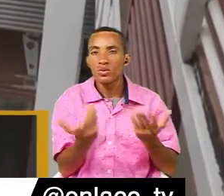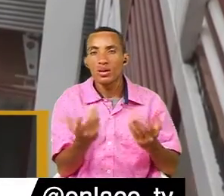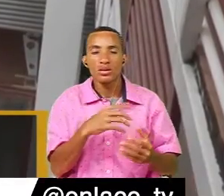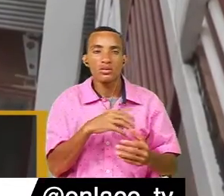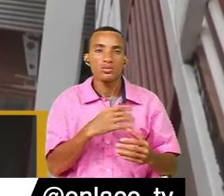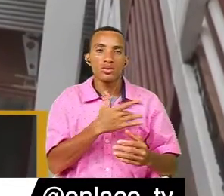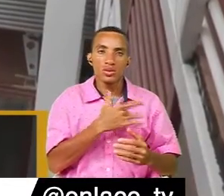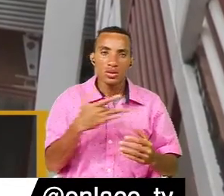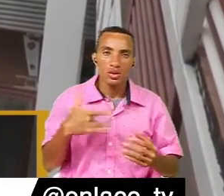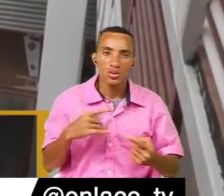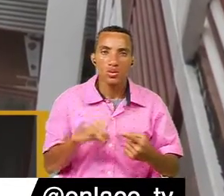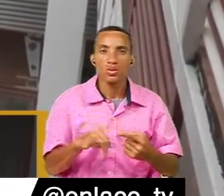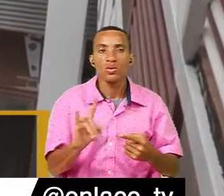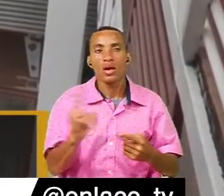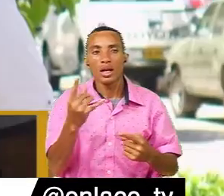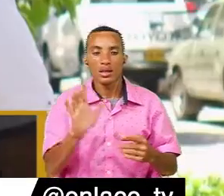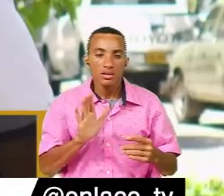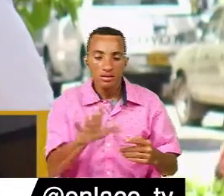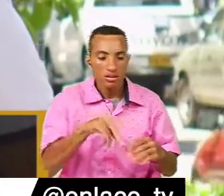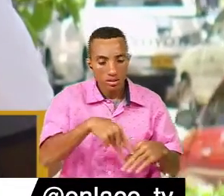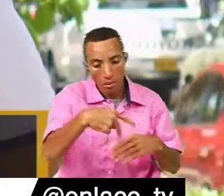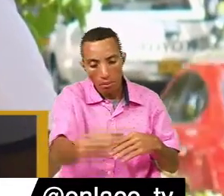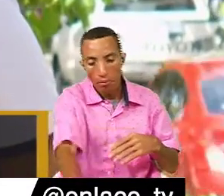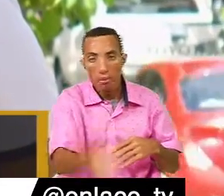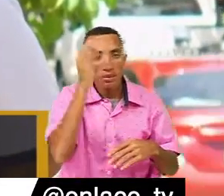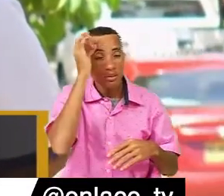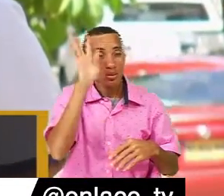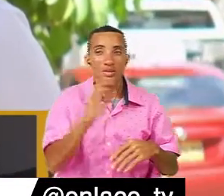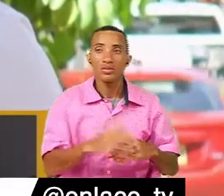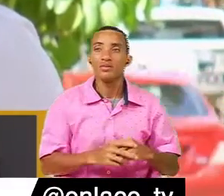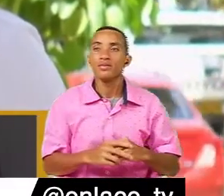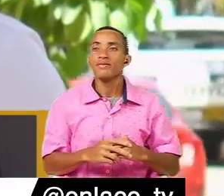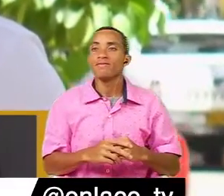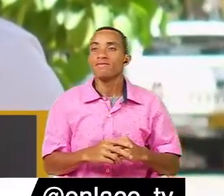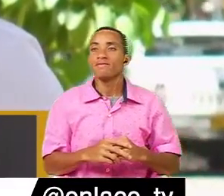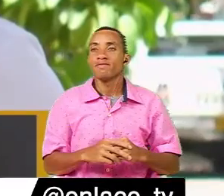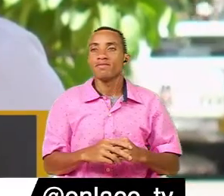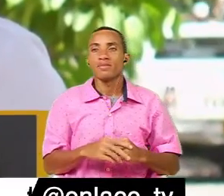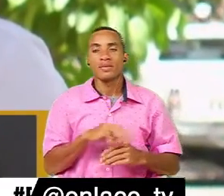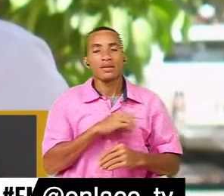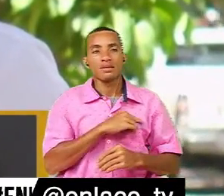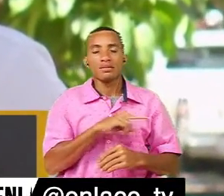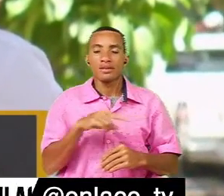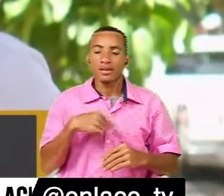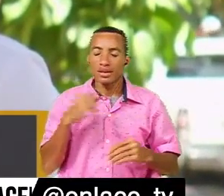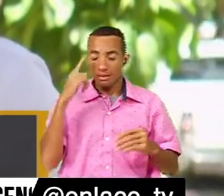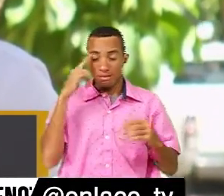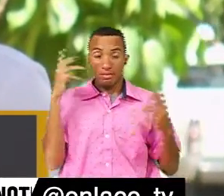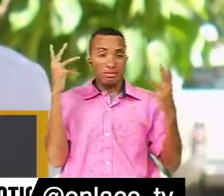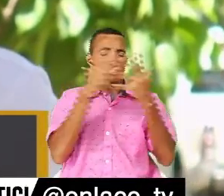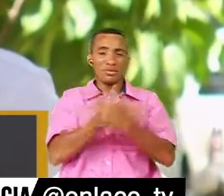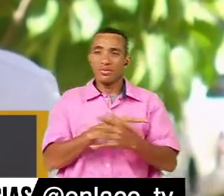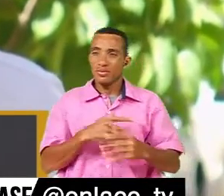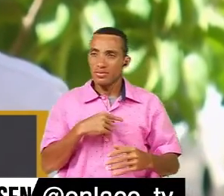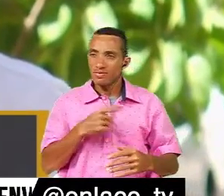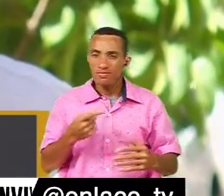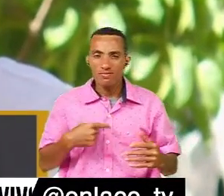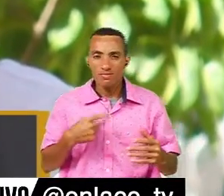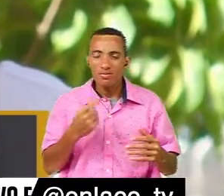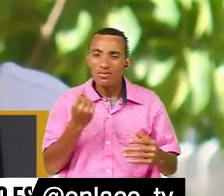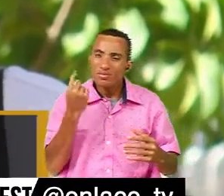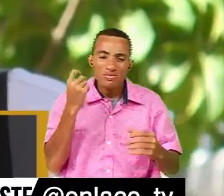salud o si alguien provocó su caída. Esto nos tomó de una manera fuerte y no tenemos claridad